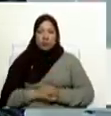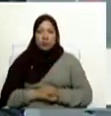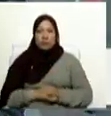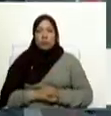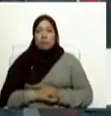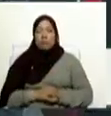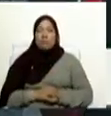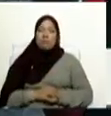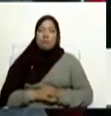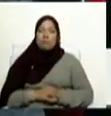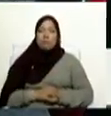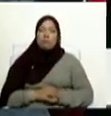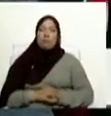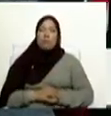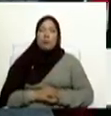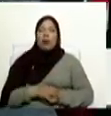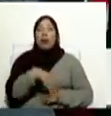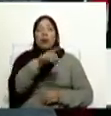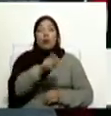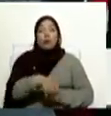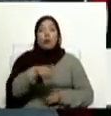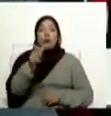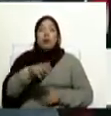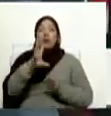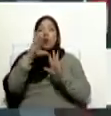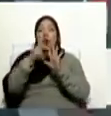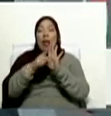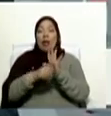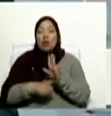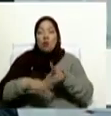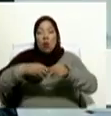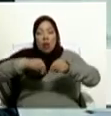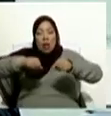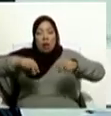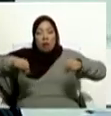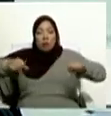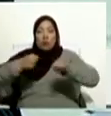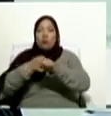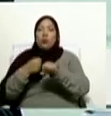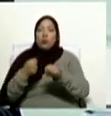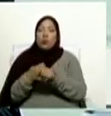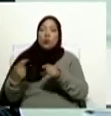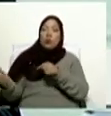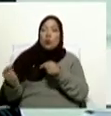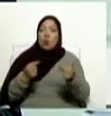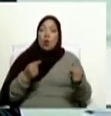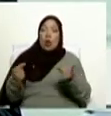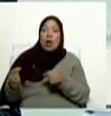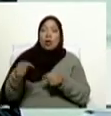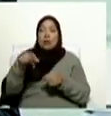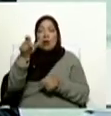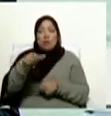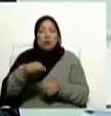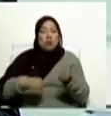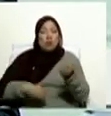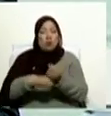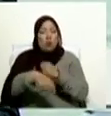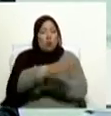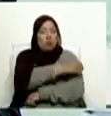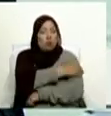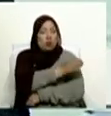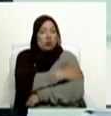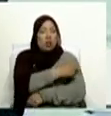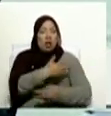que esos ladrones de territorio esos serviles a los intereses de